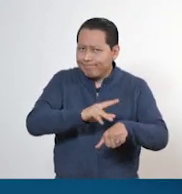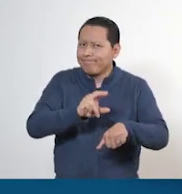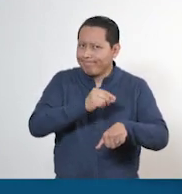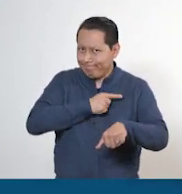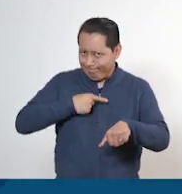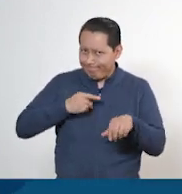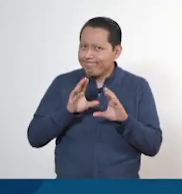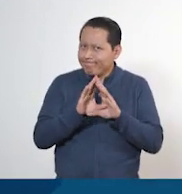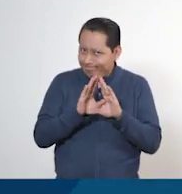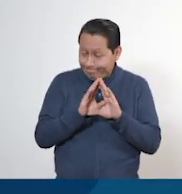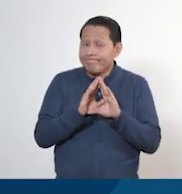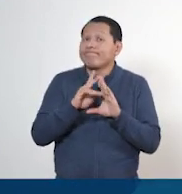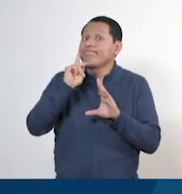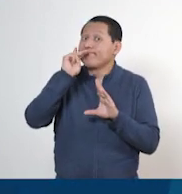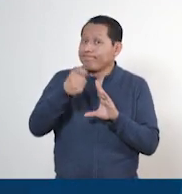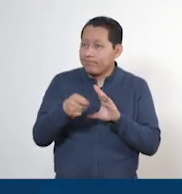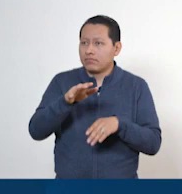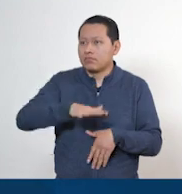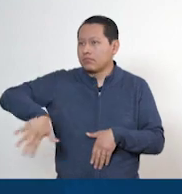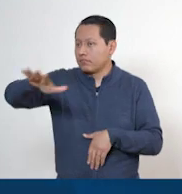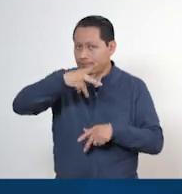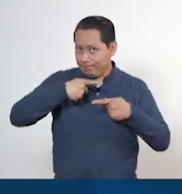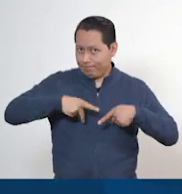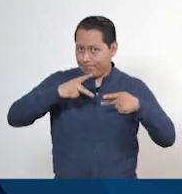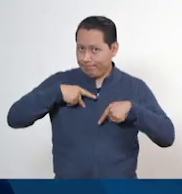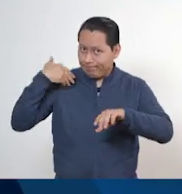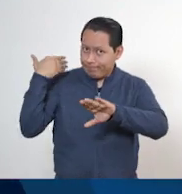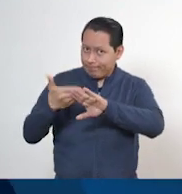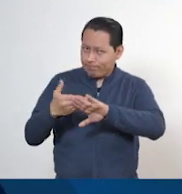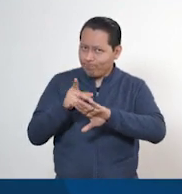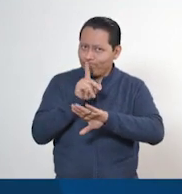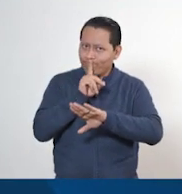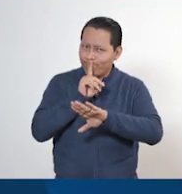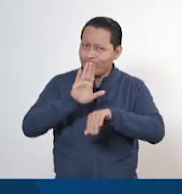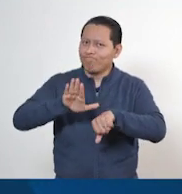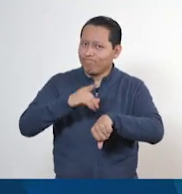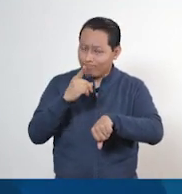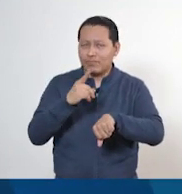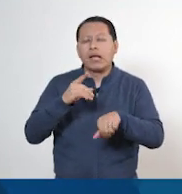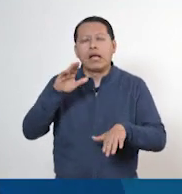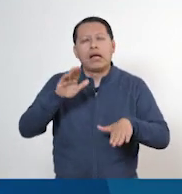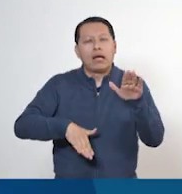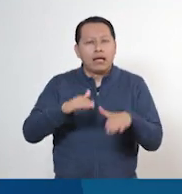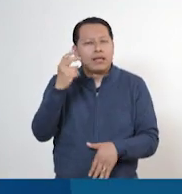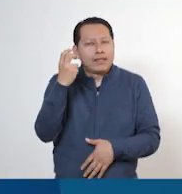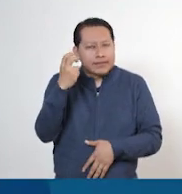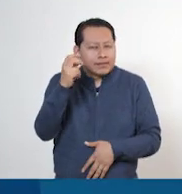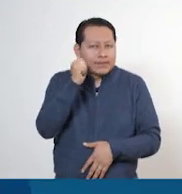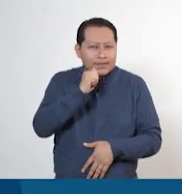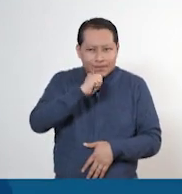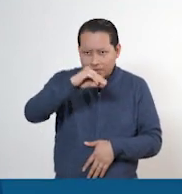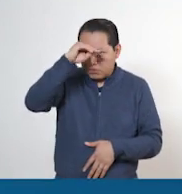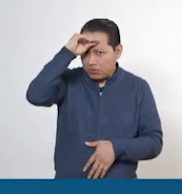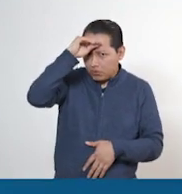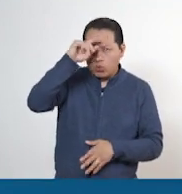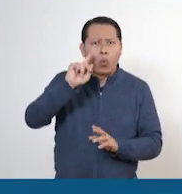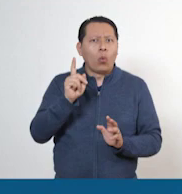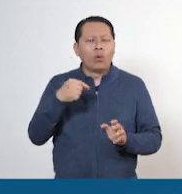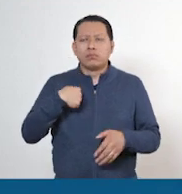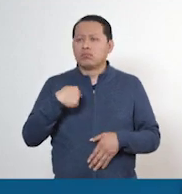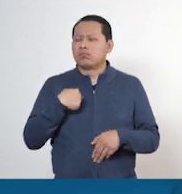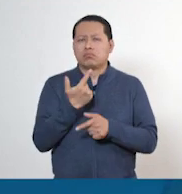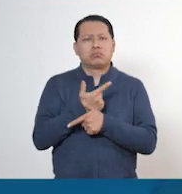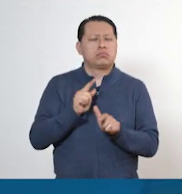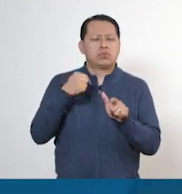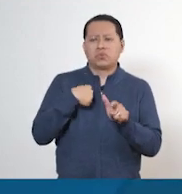la integridad o la dignidad de otras personas, ¿verdad? Porque luego, el que piensa, no, pues yo tengo la